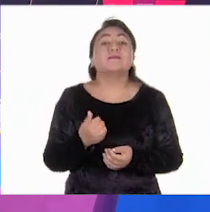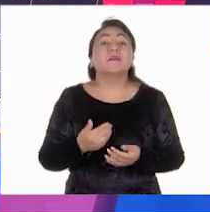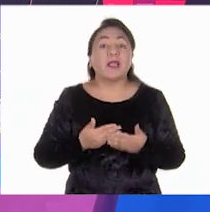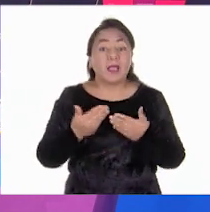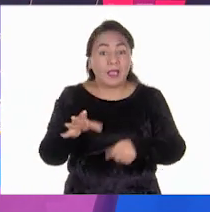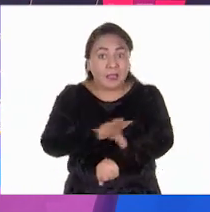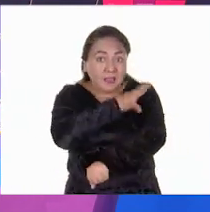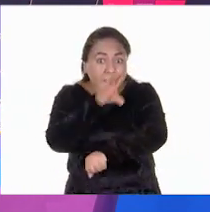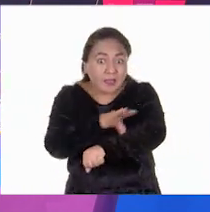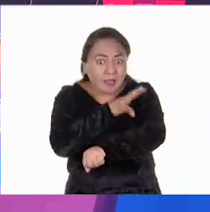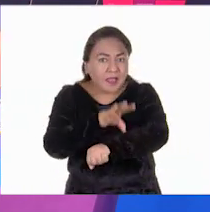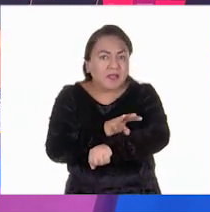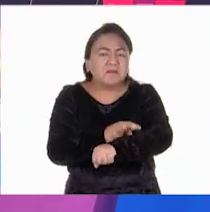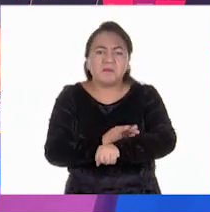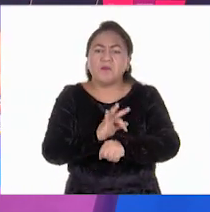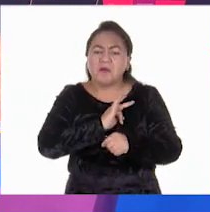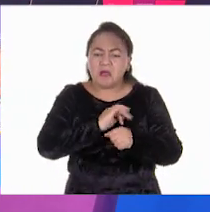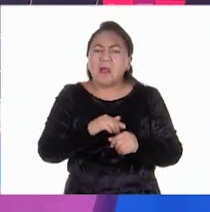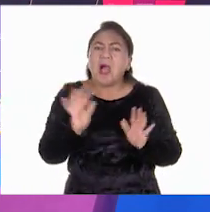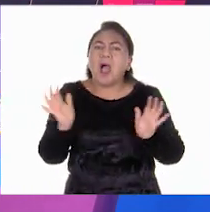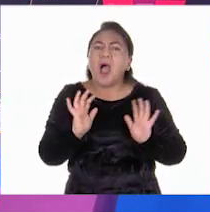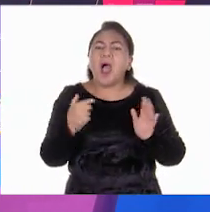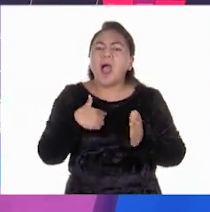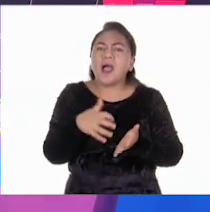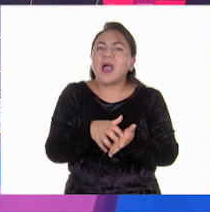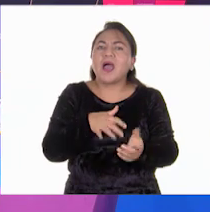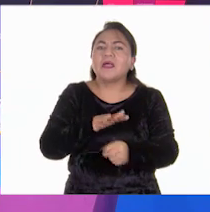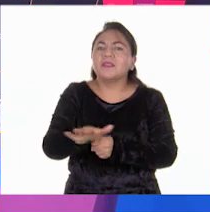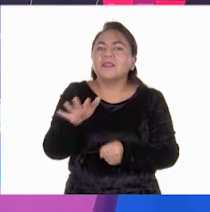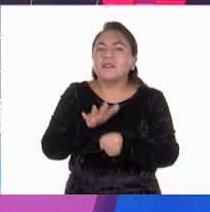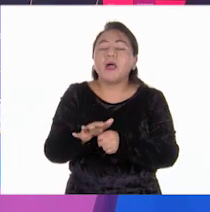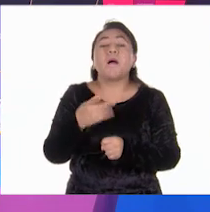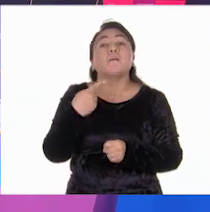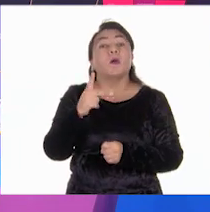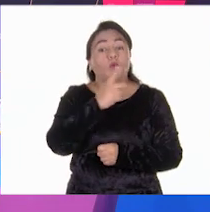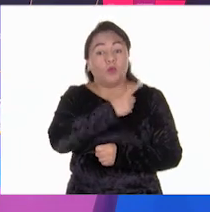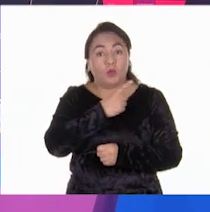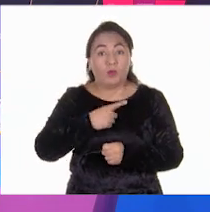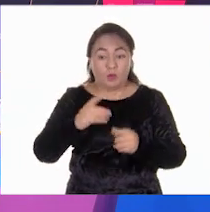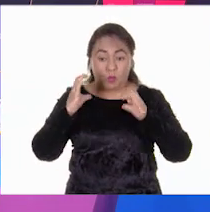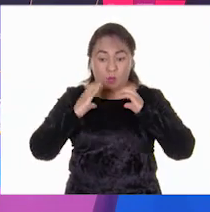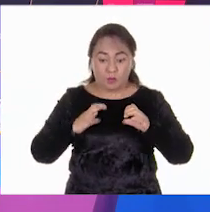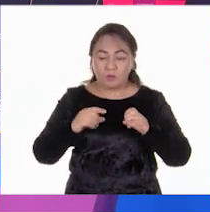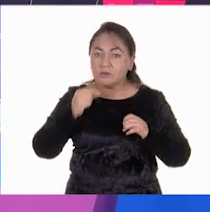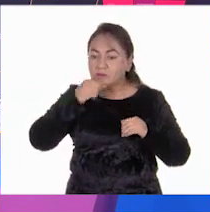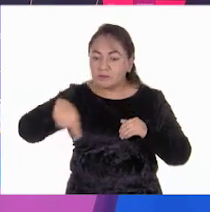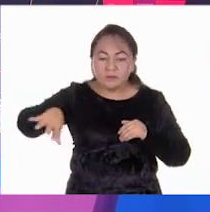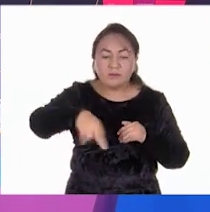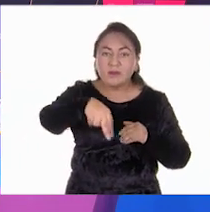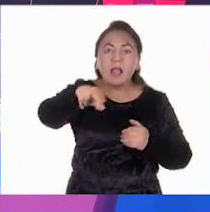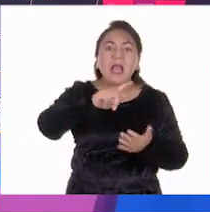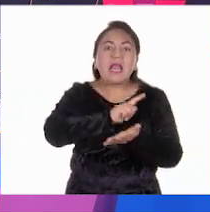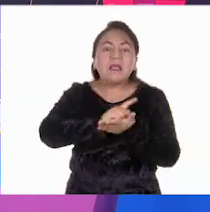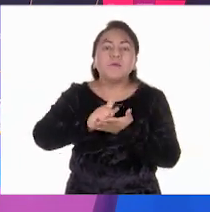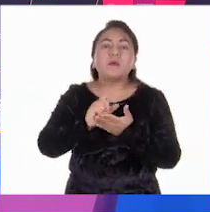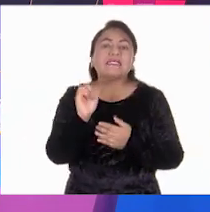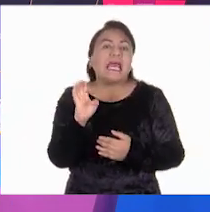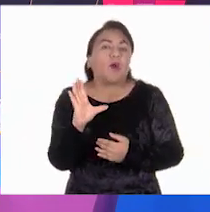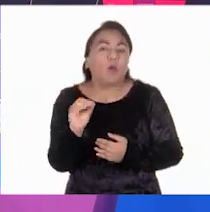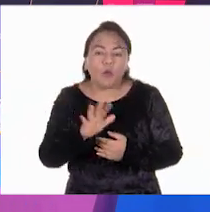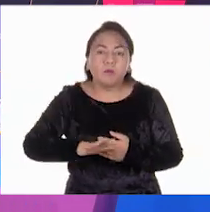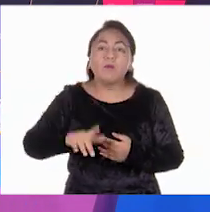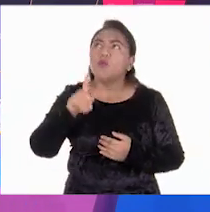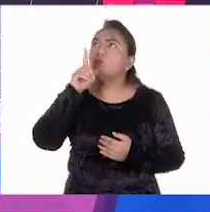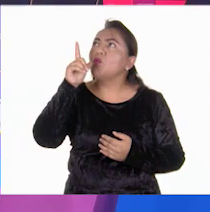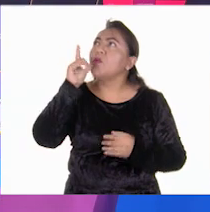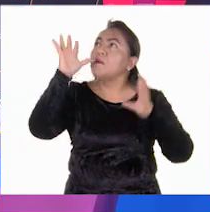energía eléctrica apenas pasa por su organismo. Solo mantenga el cuerpo de su pequeño en un lugar limpio y seco. No se quede sin